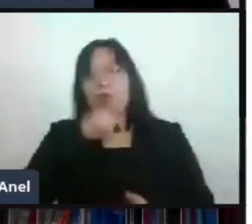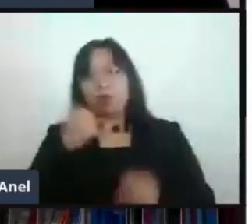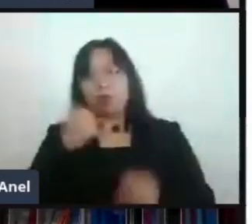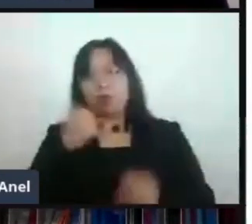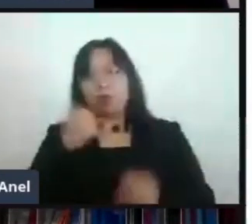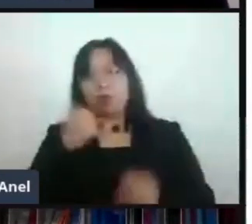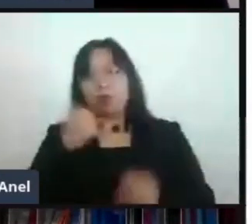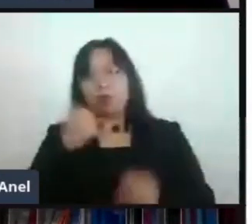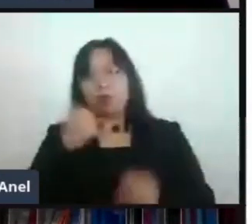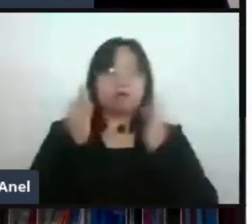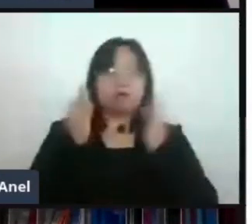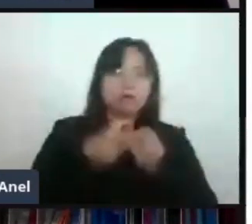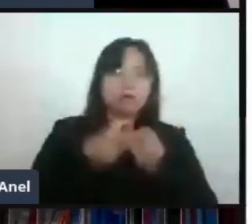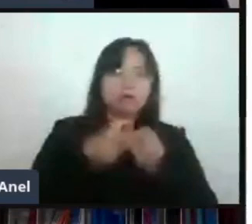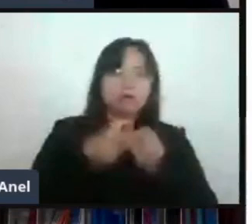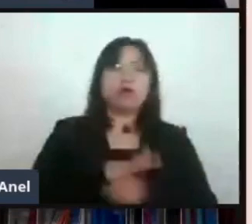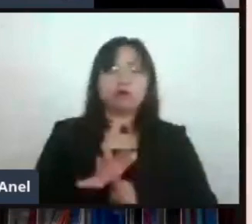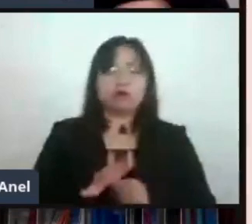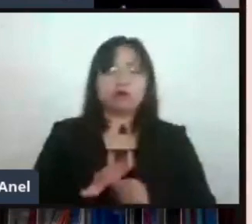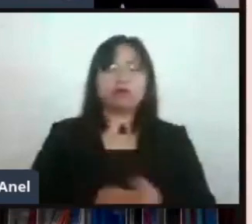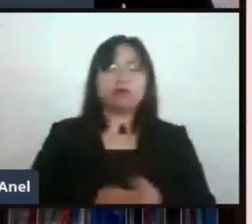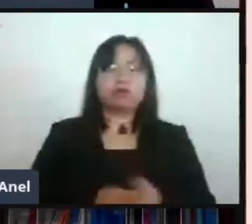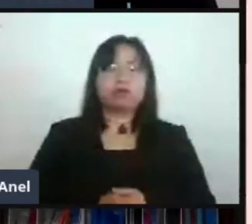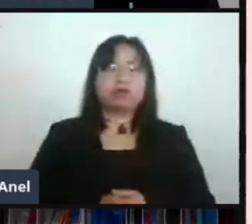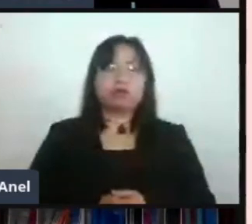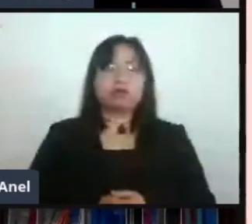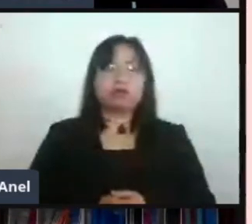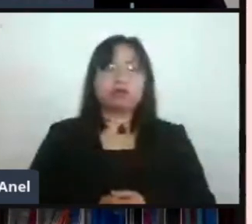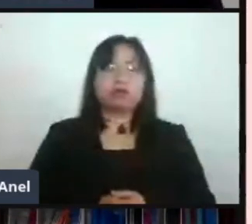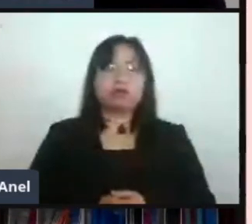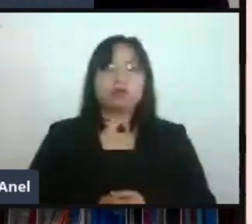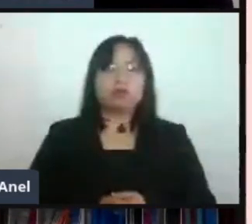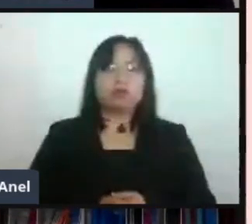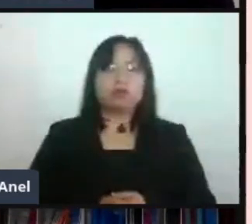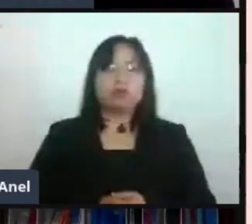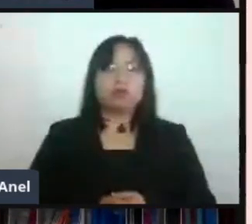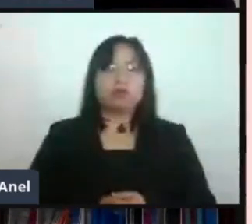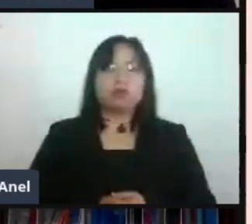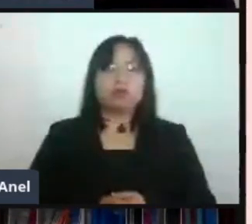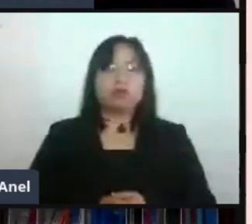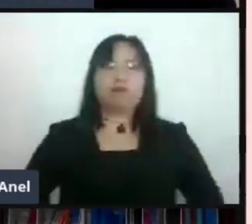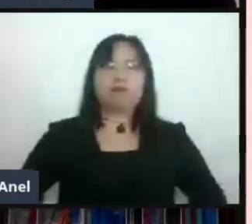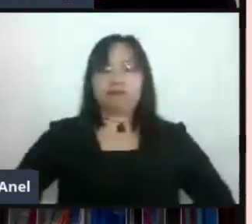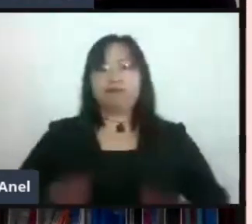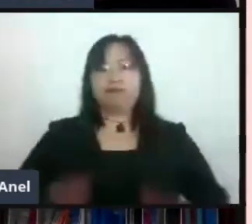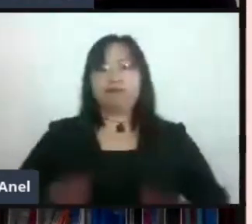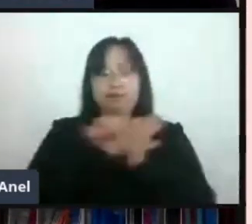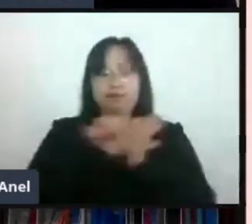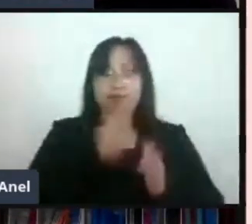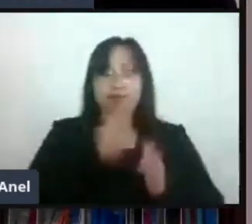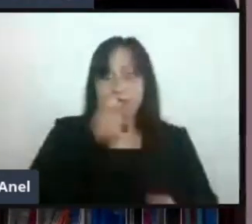que, me voy a regresar aquí, por ejemplo, este, ¿sí?